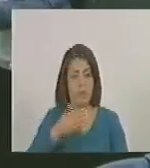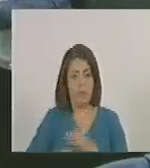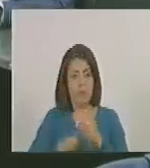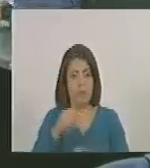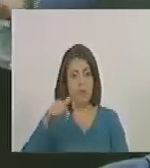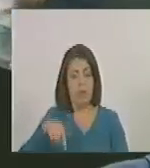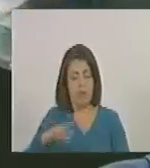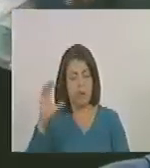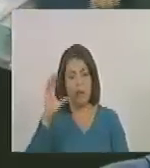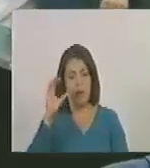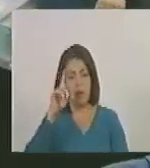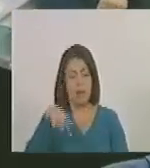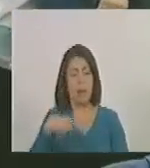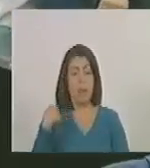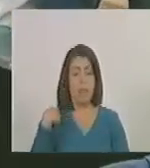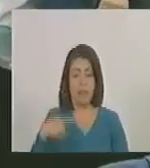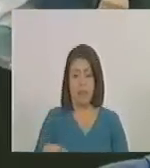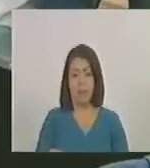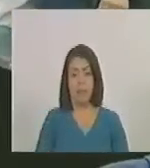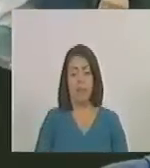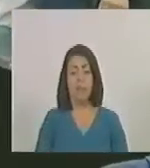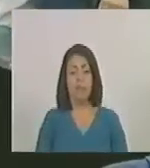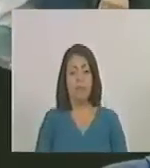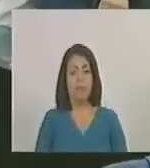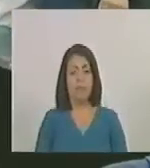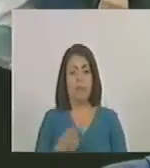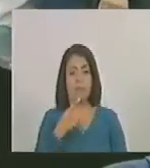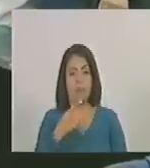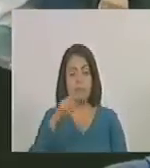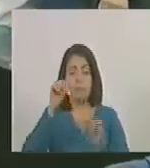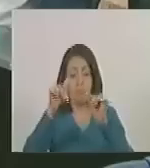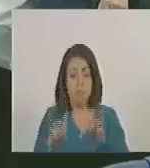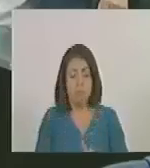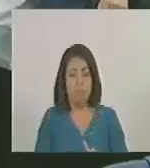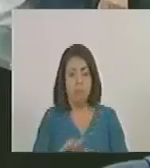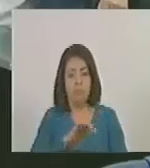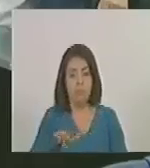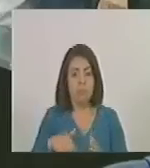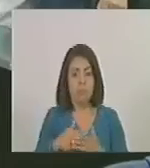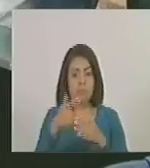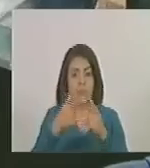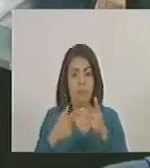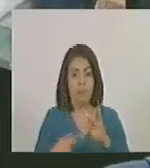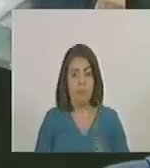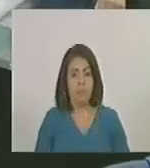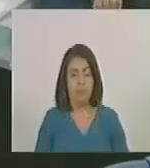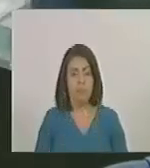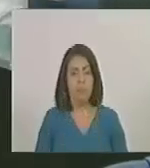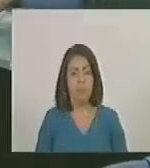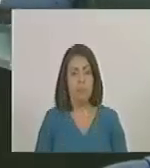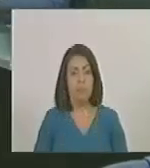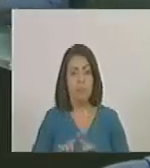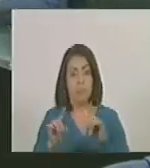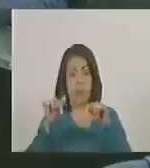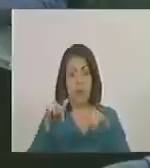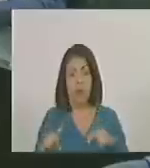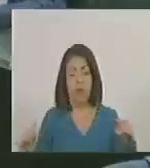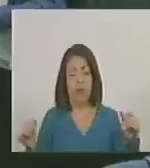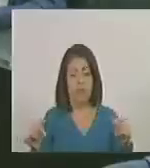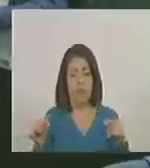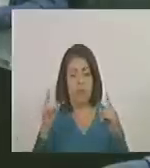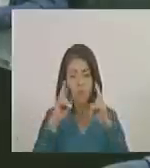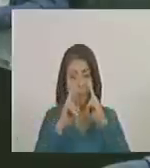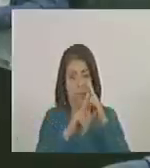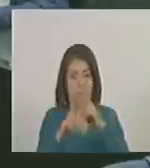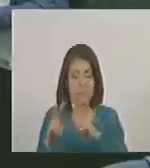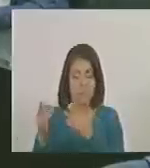parroquias de Caracas. Y tenemos que batirlo así, en todas esas circunstancias. Pero hay que combinar